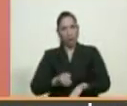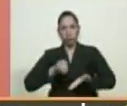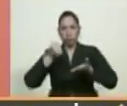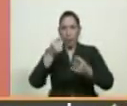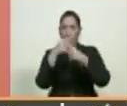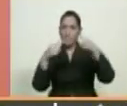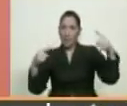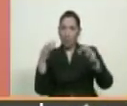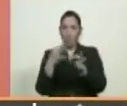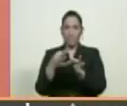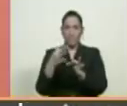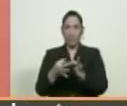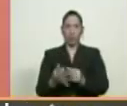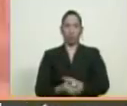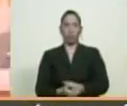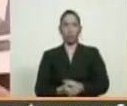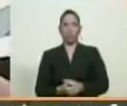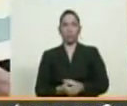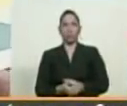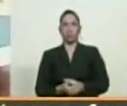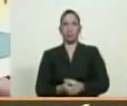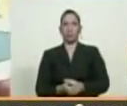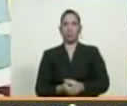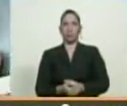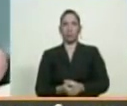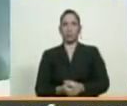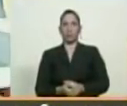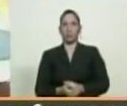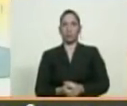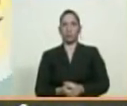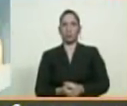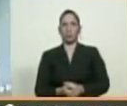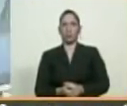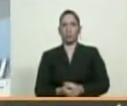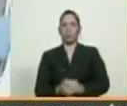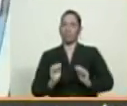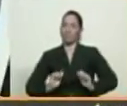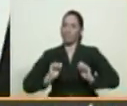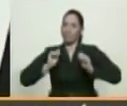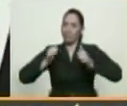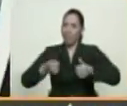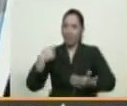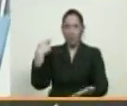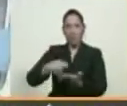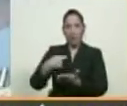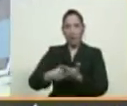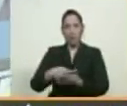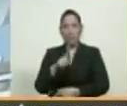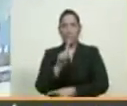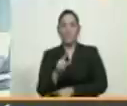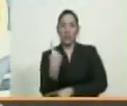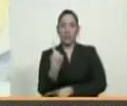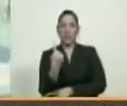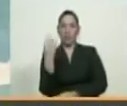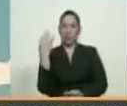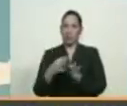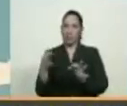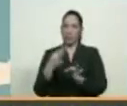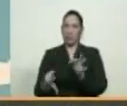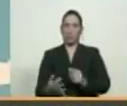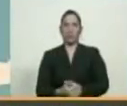petro, el nuevo salario mínimo correspondiente a medio petro, empieza a regir a partir del